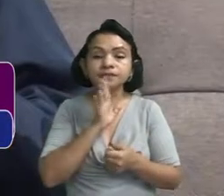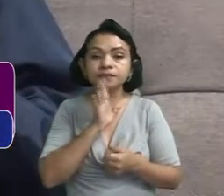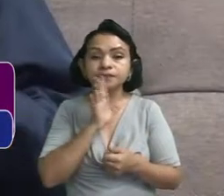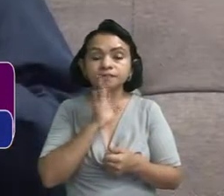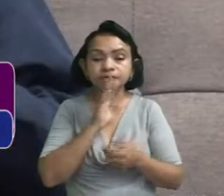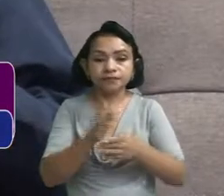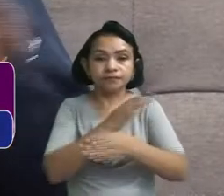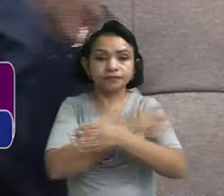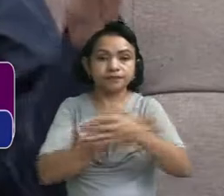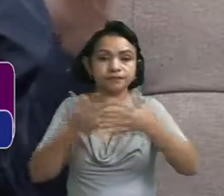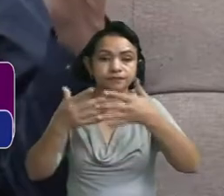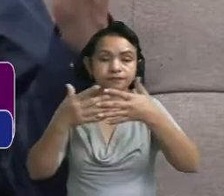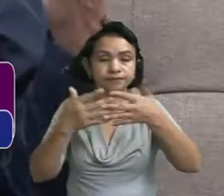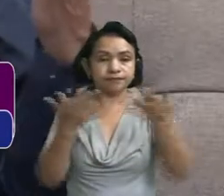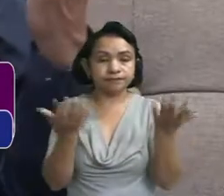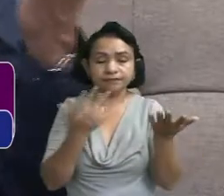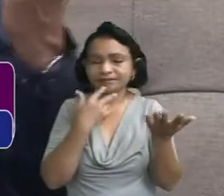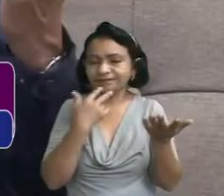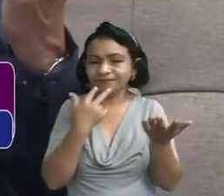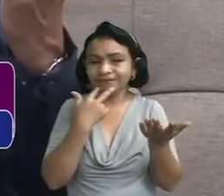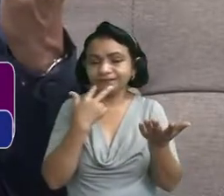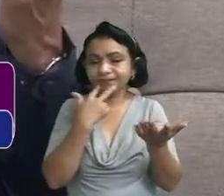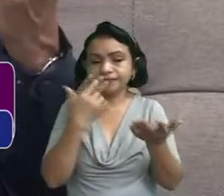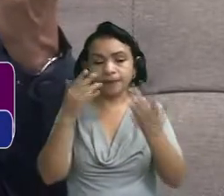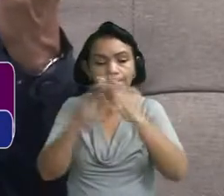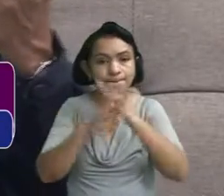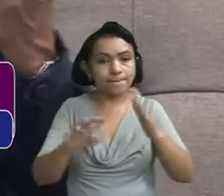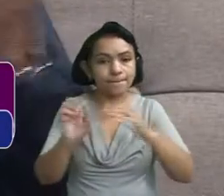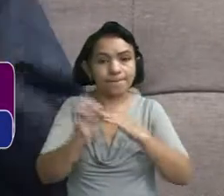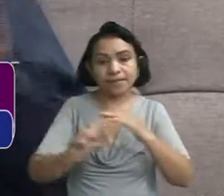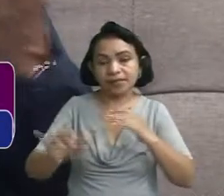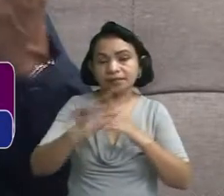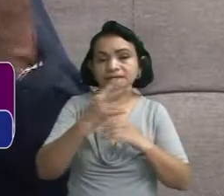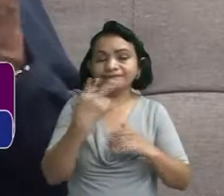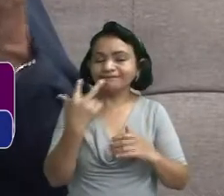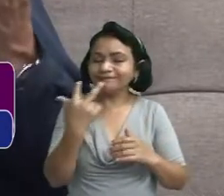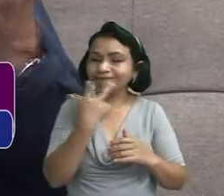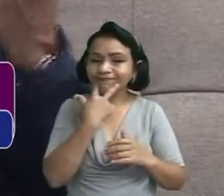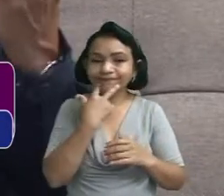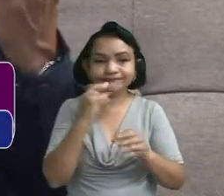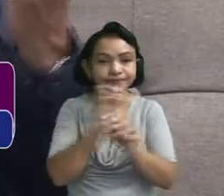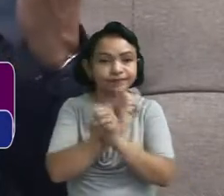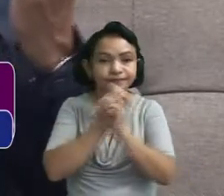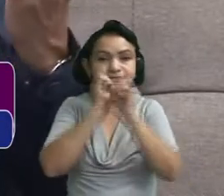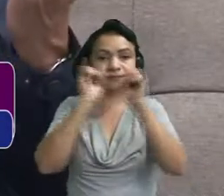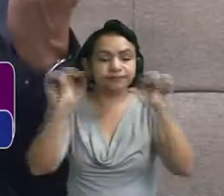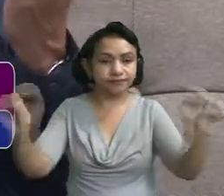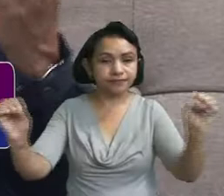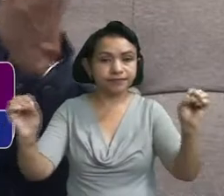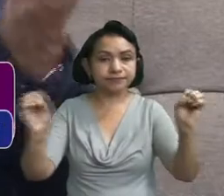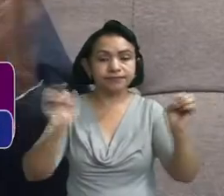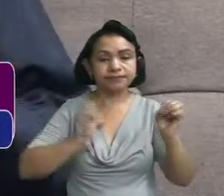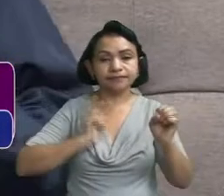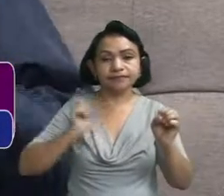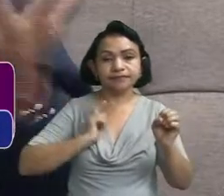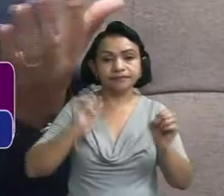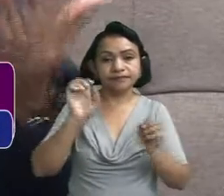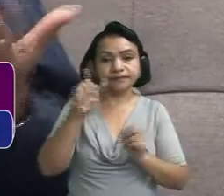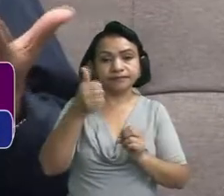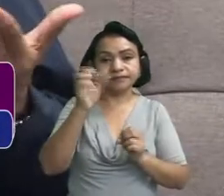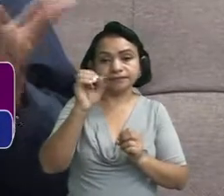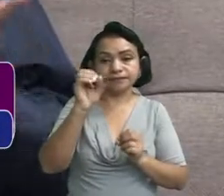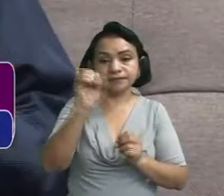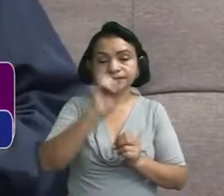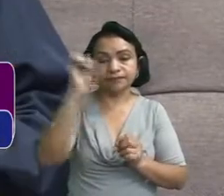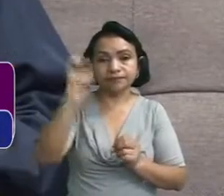neoliberal, efectivamente no hubo paz social, porque efectivamente teníamos prácticamente el 60% de